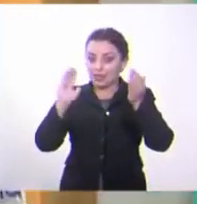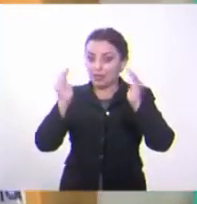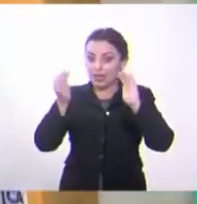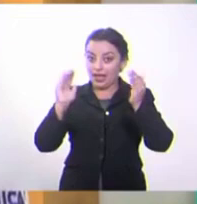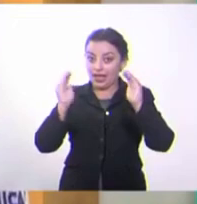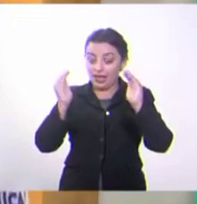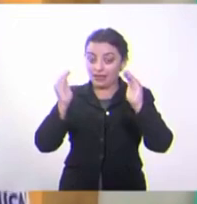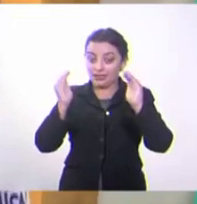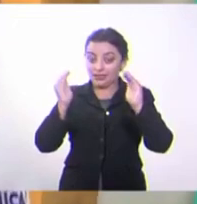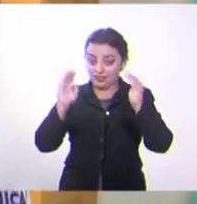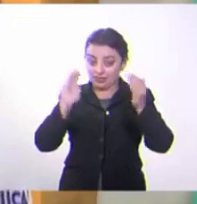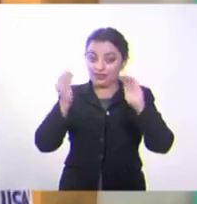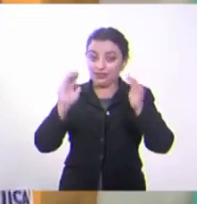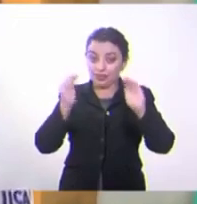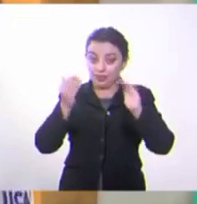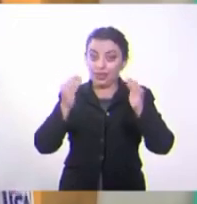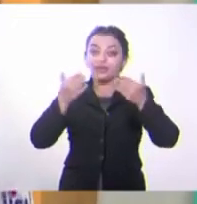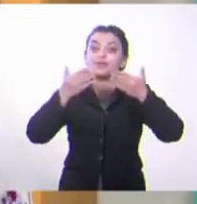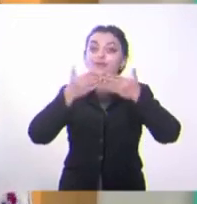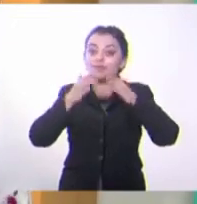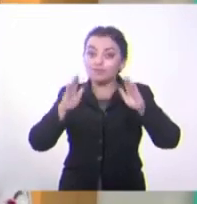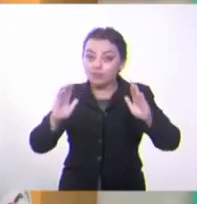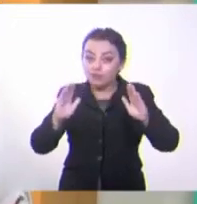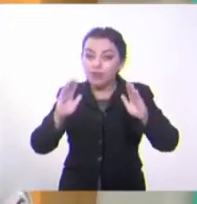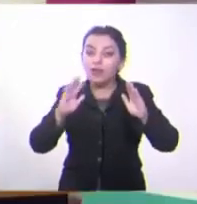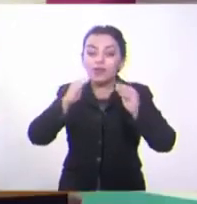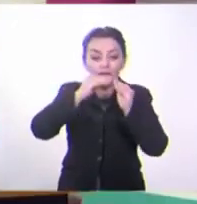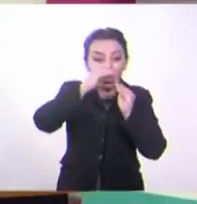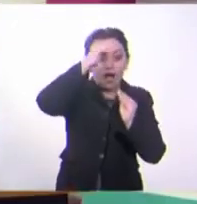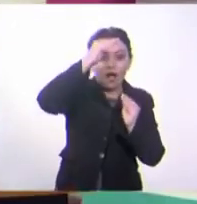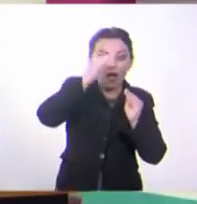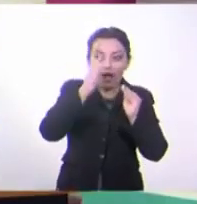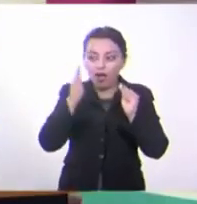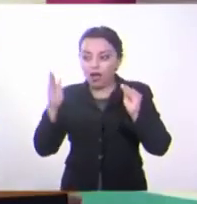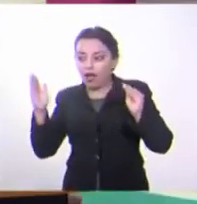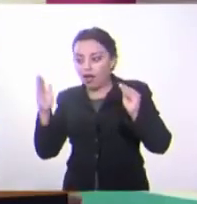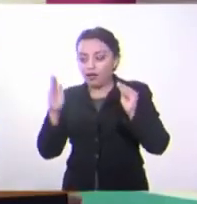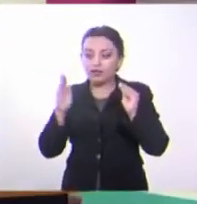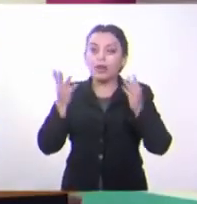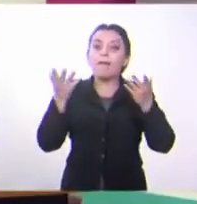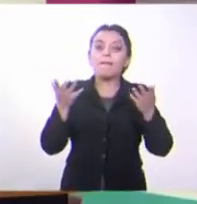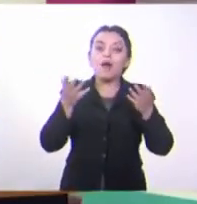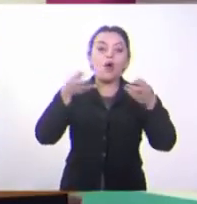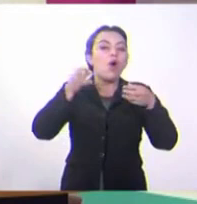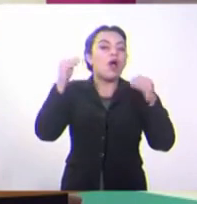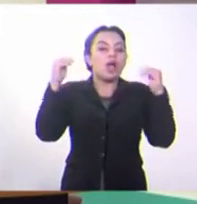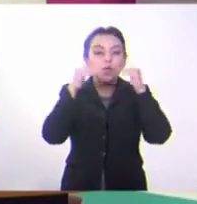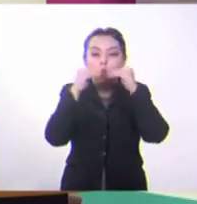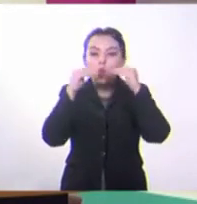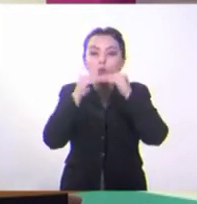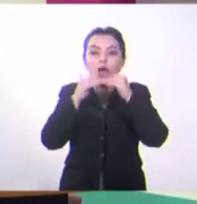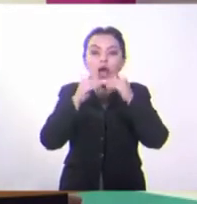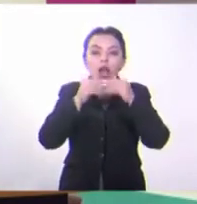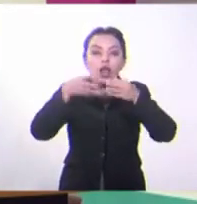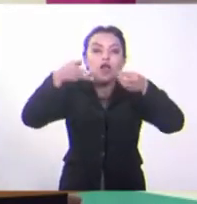Tienen la misma forma, pero el tamaño es Puede variar. diferente. Espero hayan